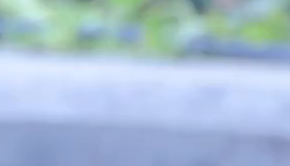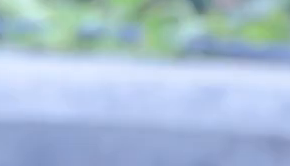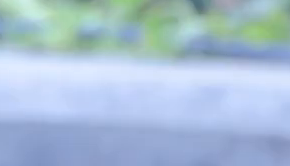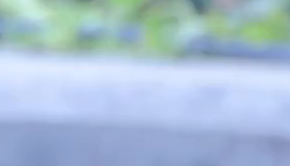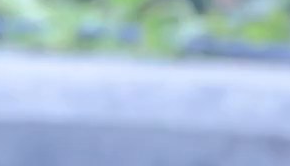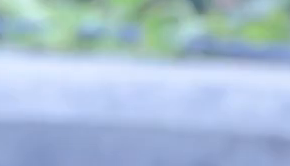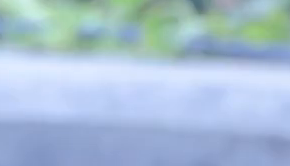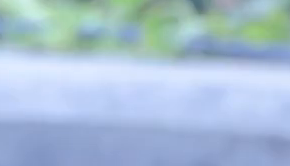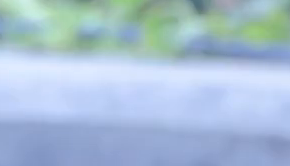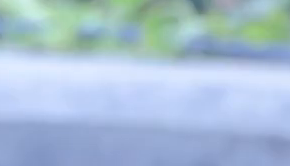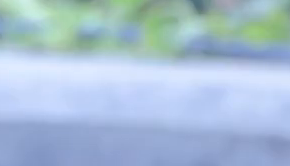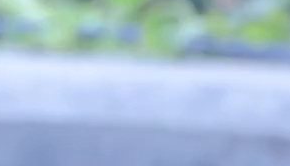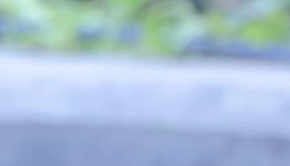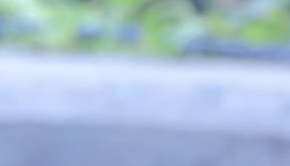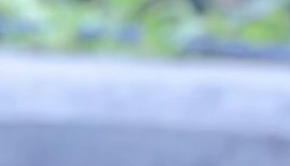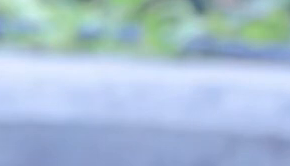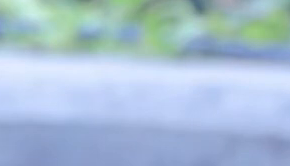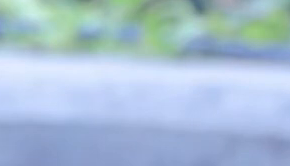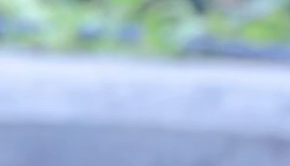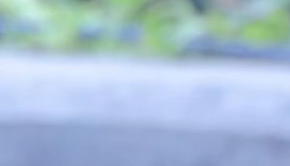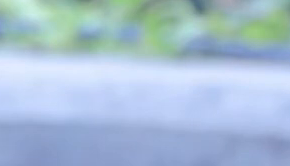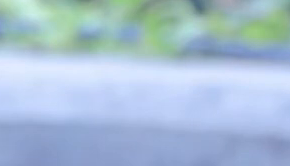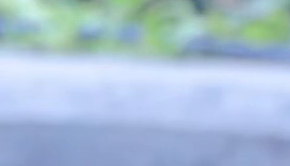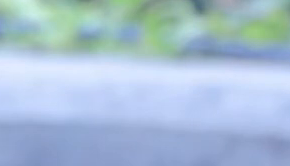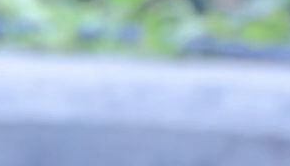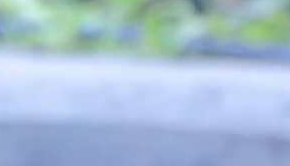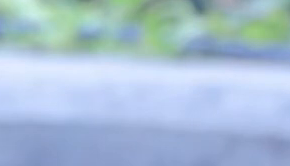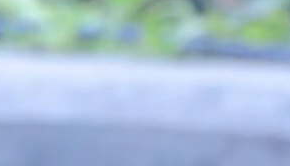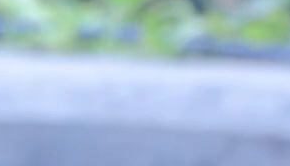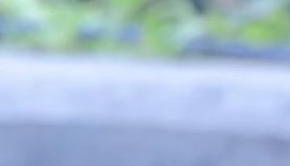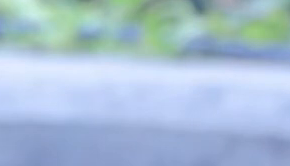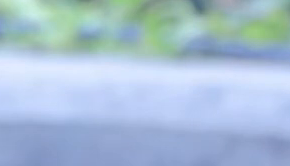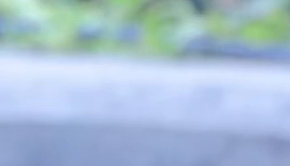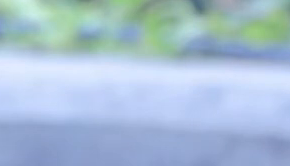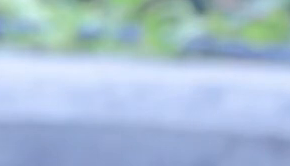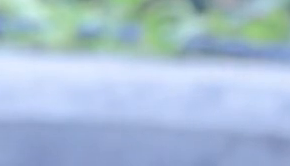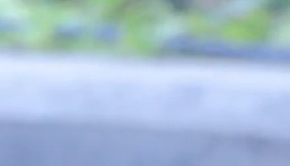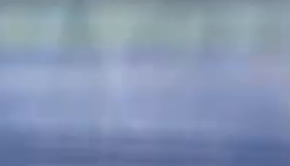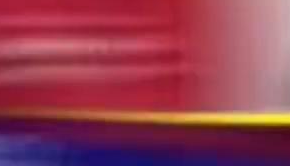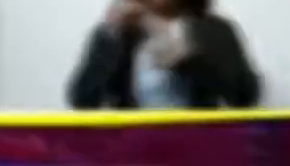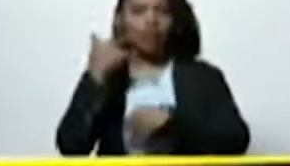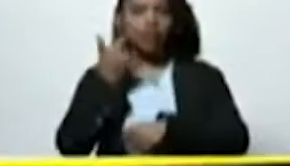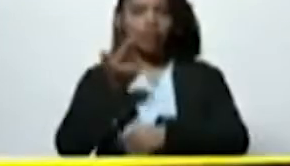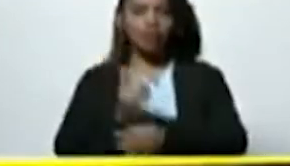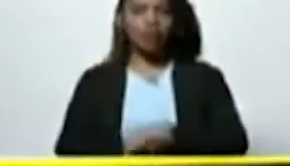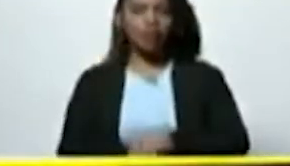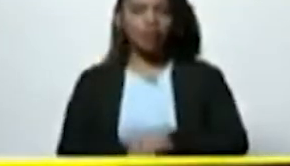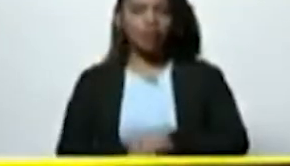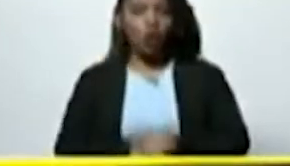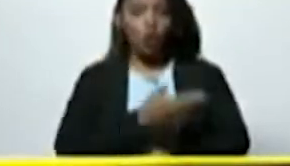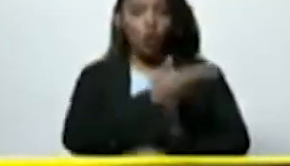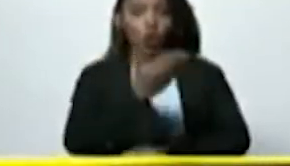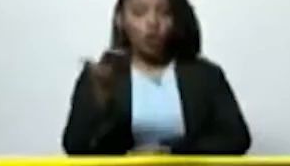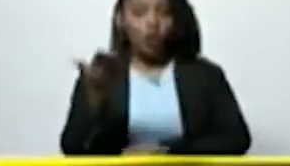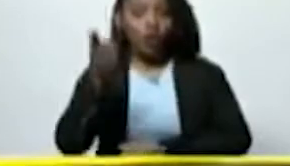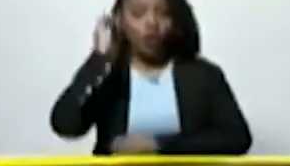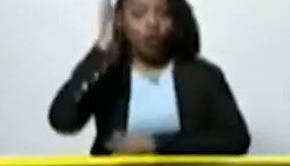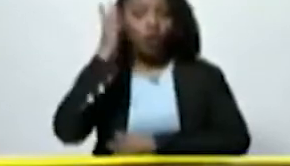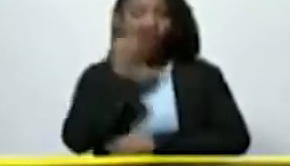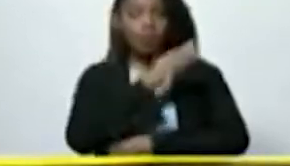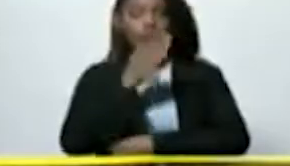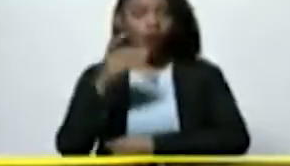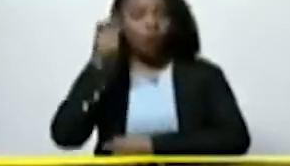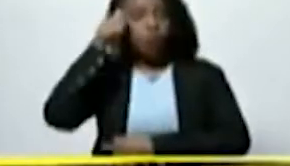para proyectos agroalimentarios y las granjas escuelas integrales productivas. Ustedes en el Congreso Bicentenario de